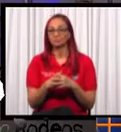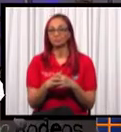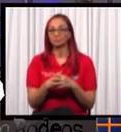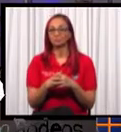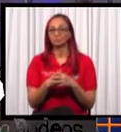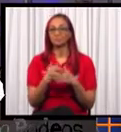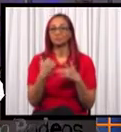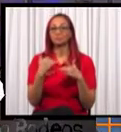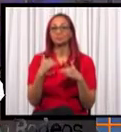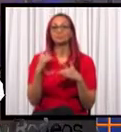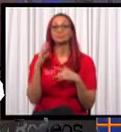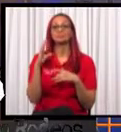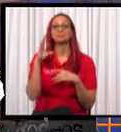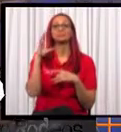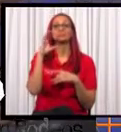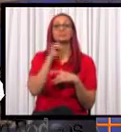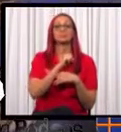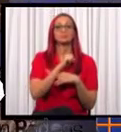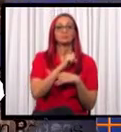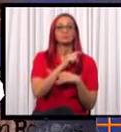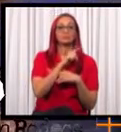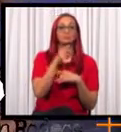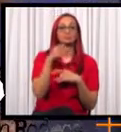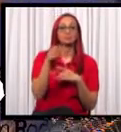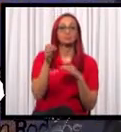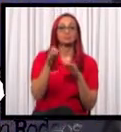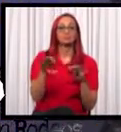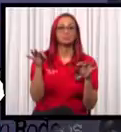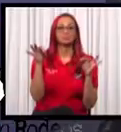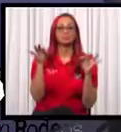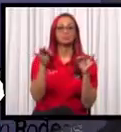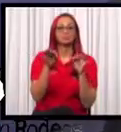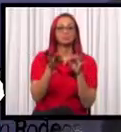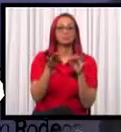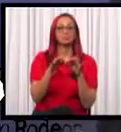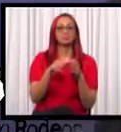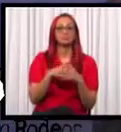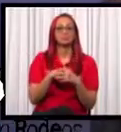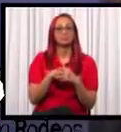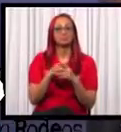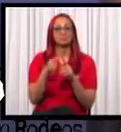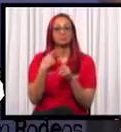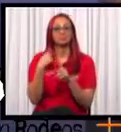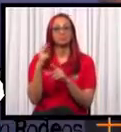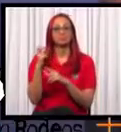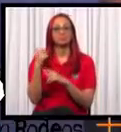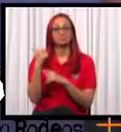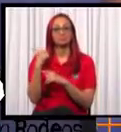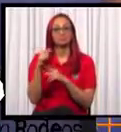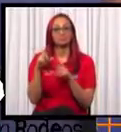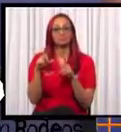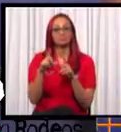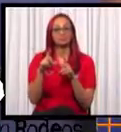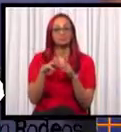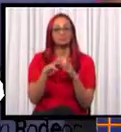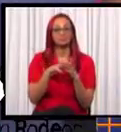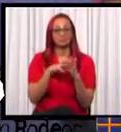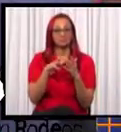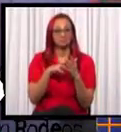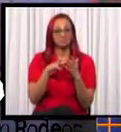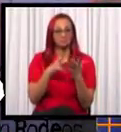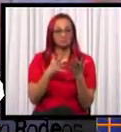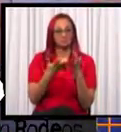una de las cosas más importantes, que desde el 2010 el sector arrocero prácticamente pues viene